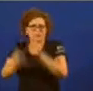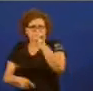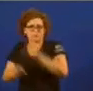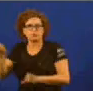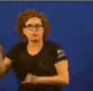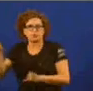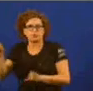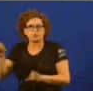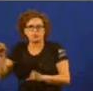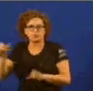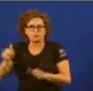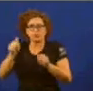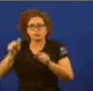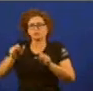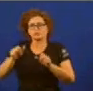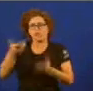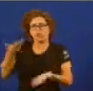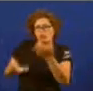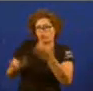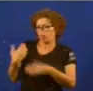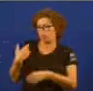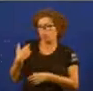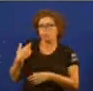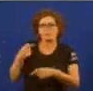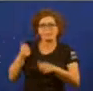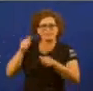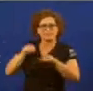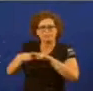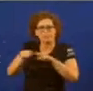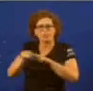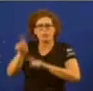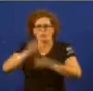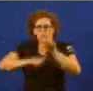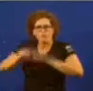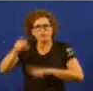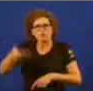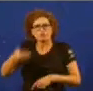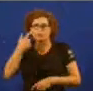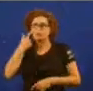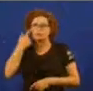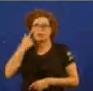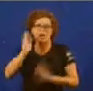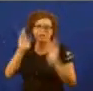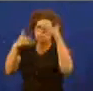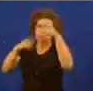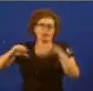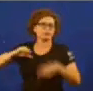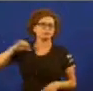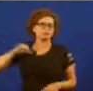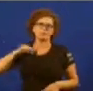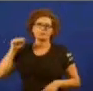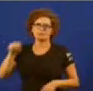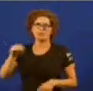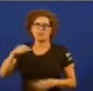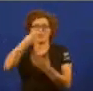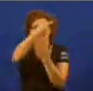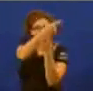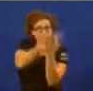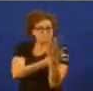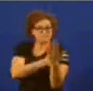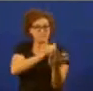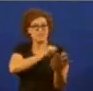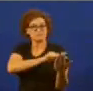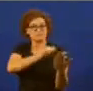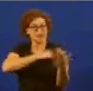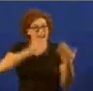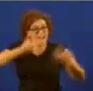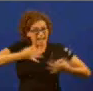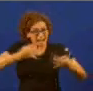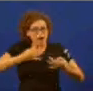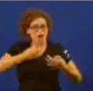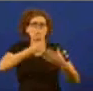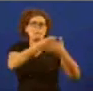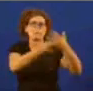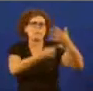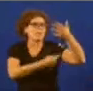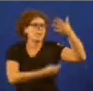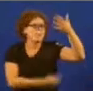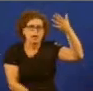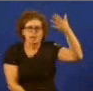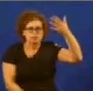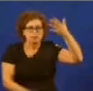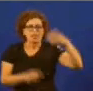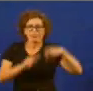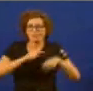e o seu goberno que nos agasalla coas peaxes máis altas coas salarios máis baixos e con